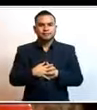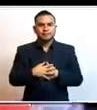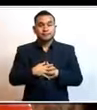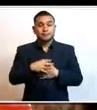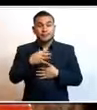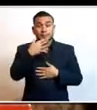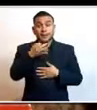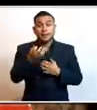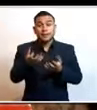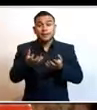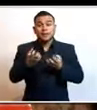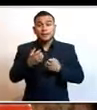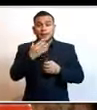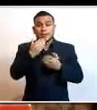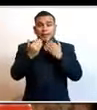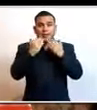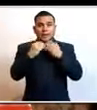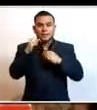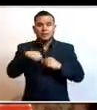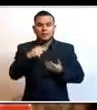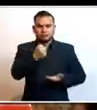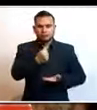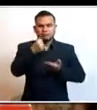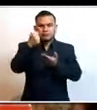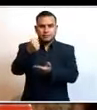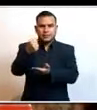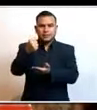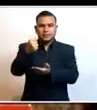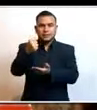Así que lo que le quiero decir, bueno, ahorita vamos a hacer una entrega